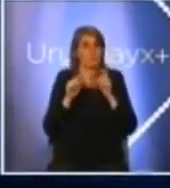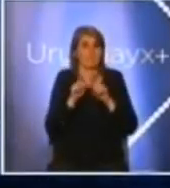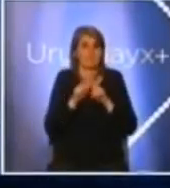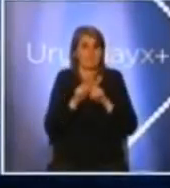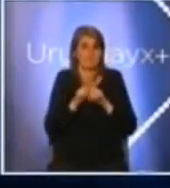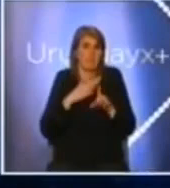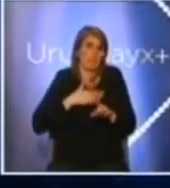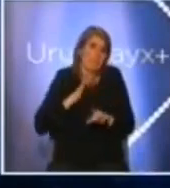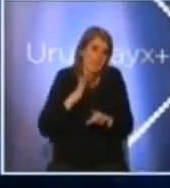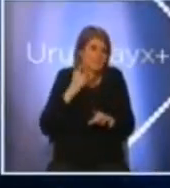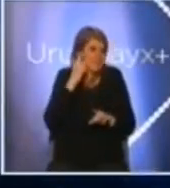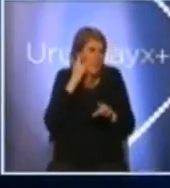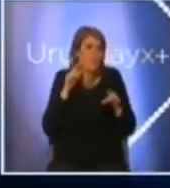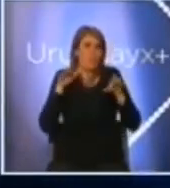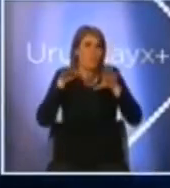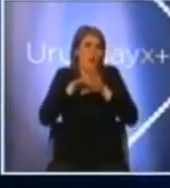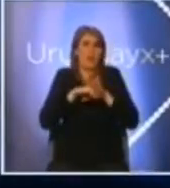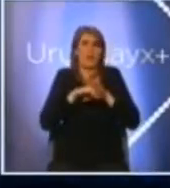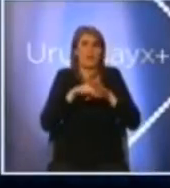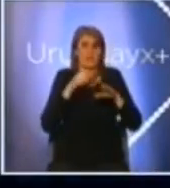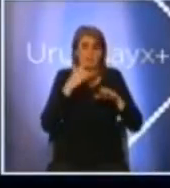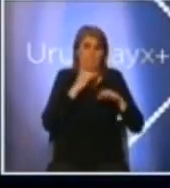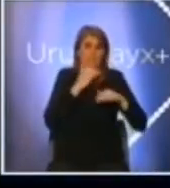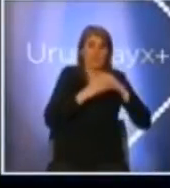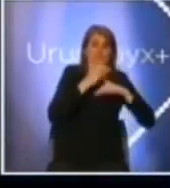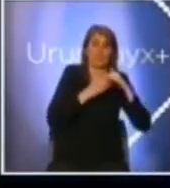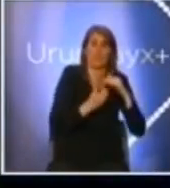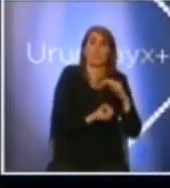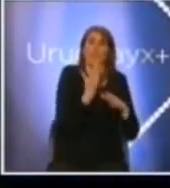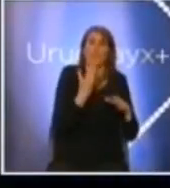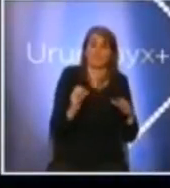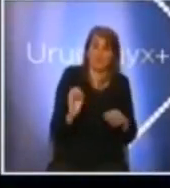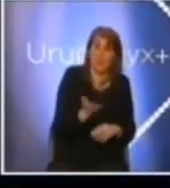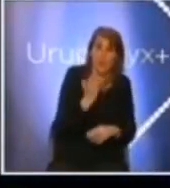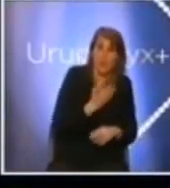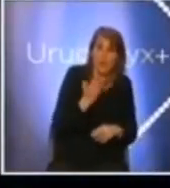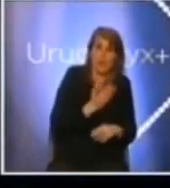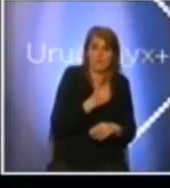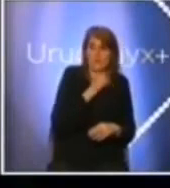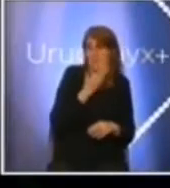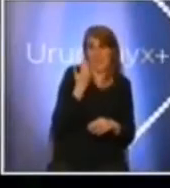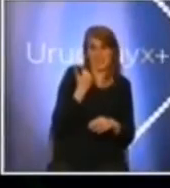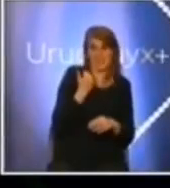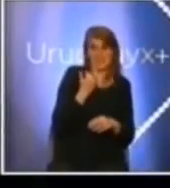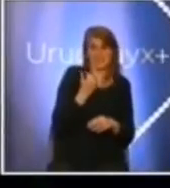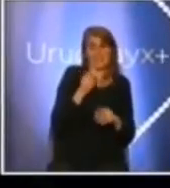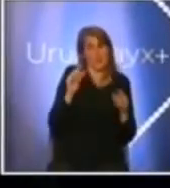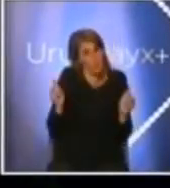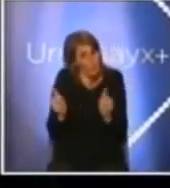nosotros modestamente, de que los procesos de producción de bienes tradicionales también sean